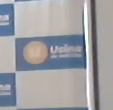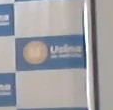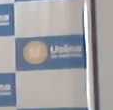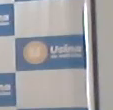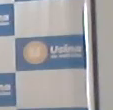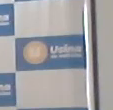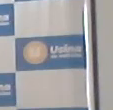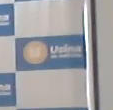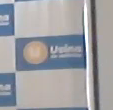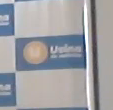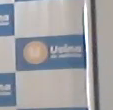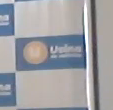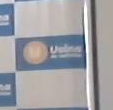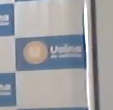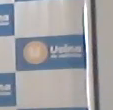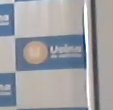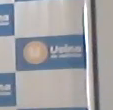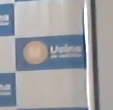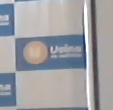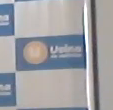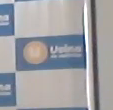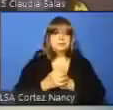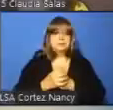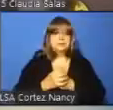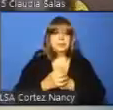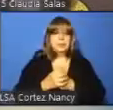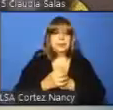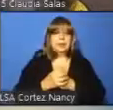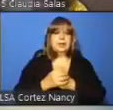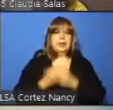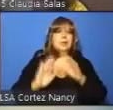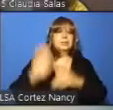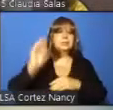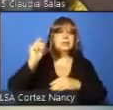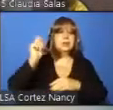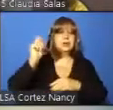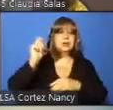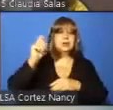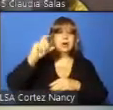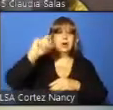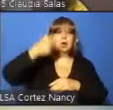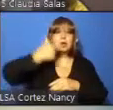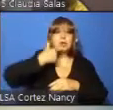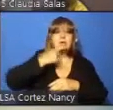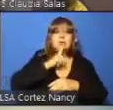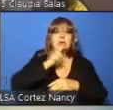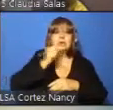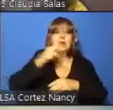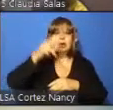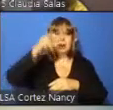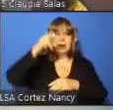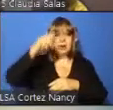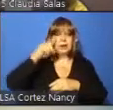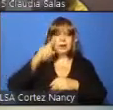Legislativo tuvimos una producción bastante, bastante buena. Nosotros logramos sacar bastante más leyes que